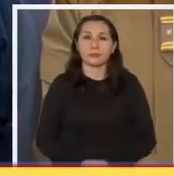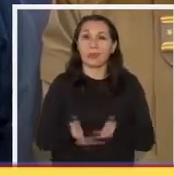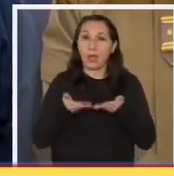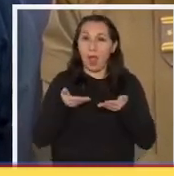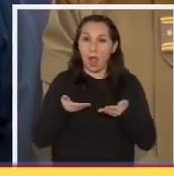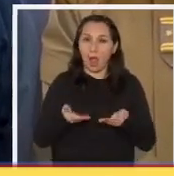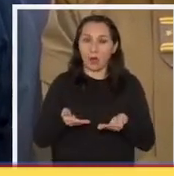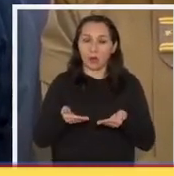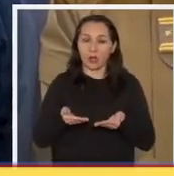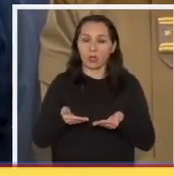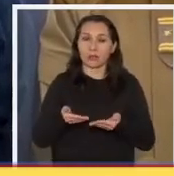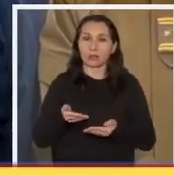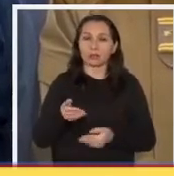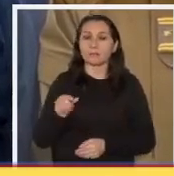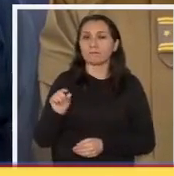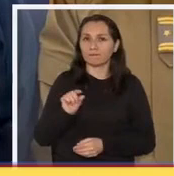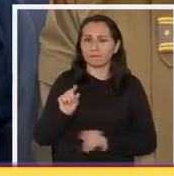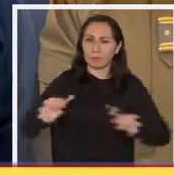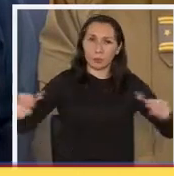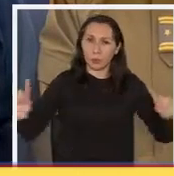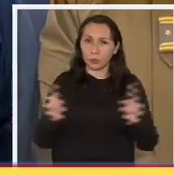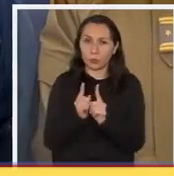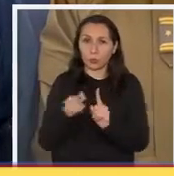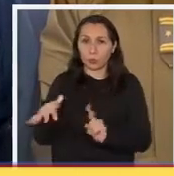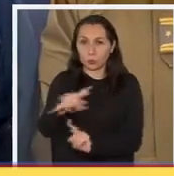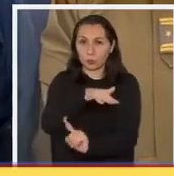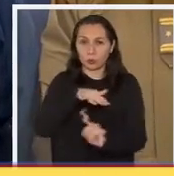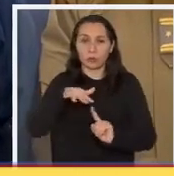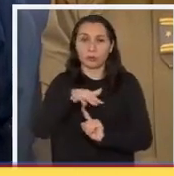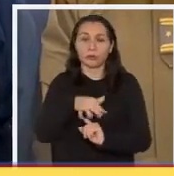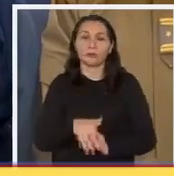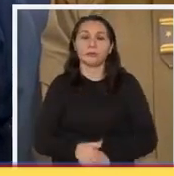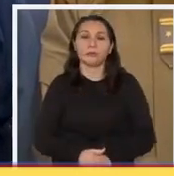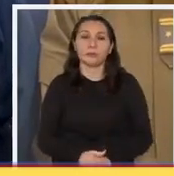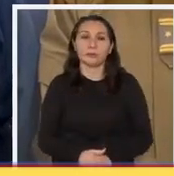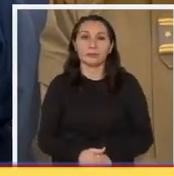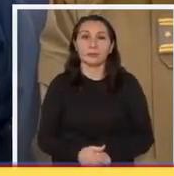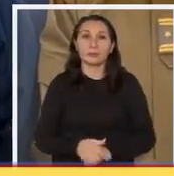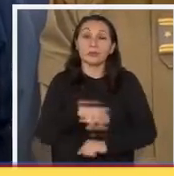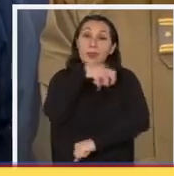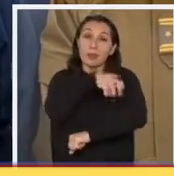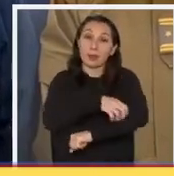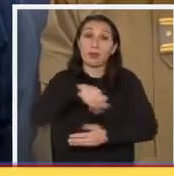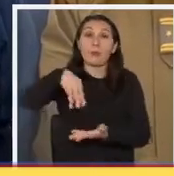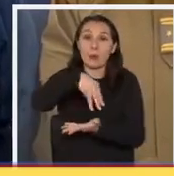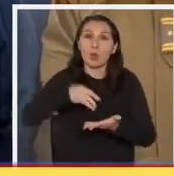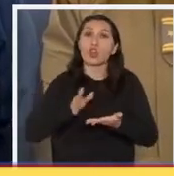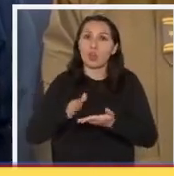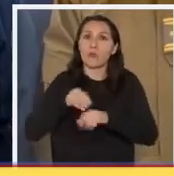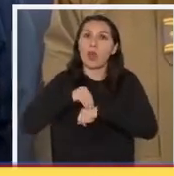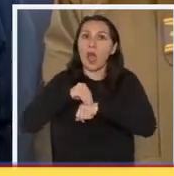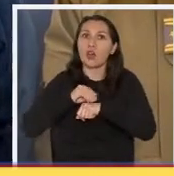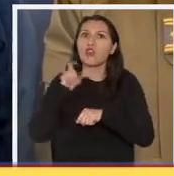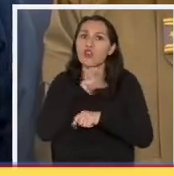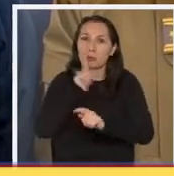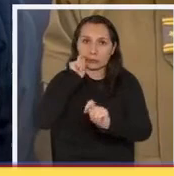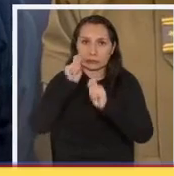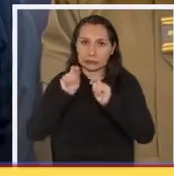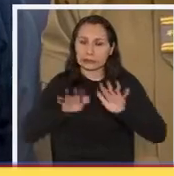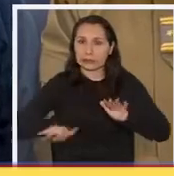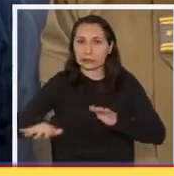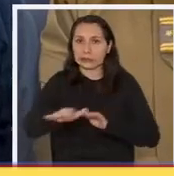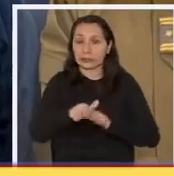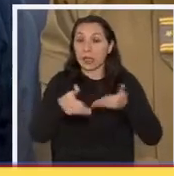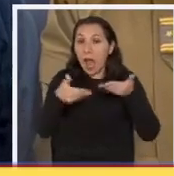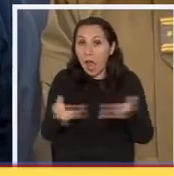Ahora, un pequeño resumen de la situación. La región del Maule sigue con la alerta roja. A la